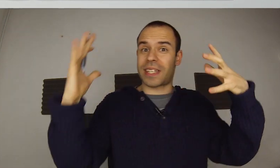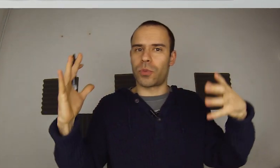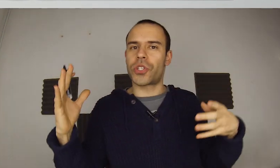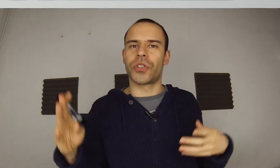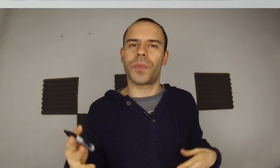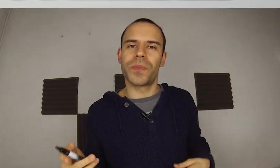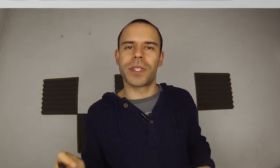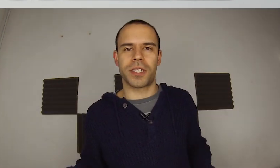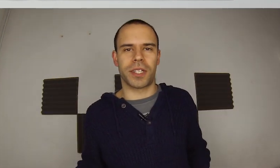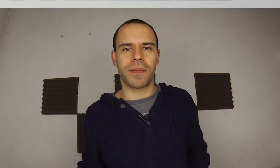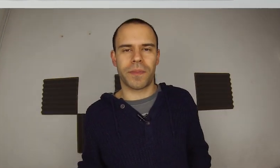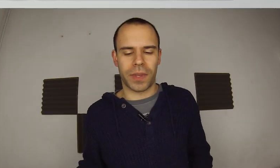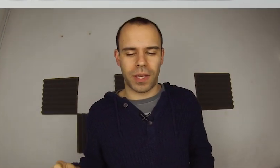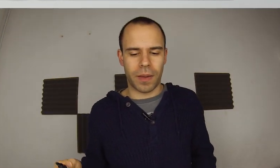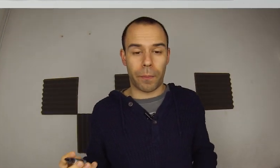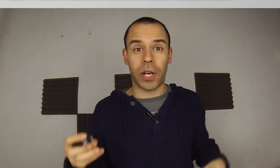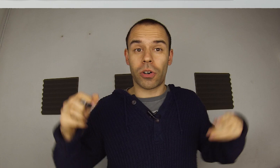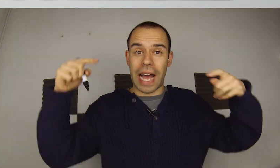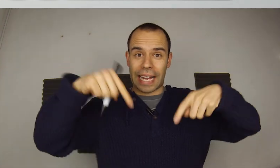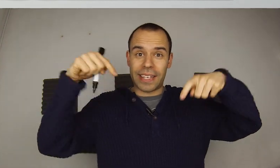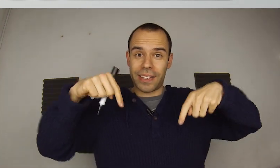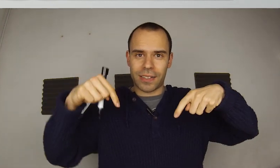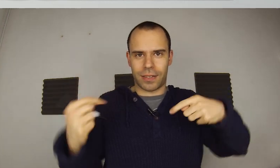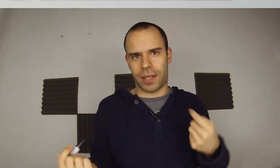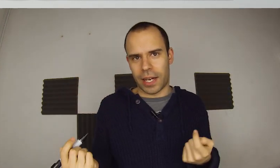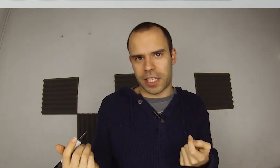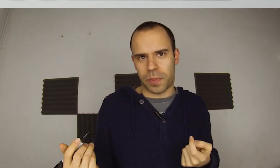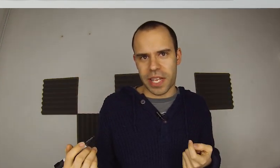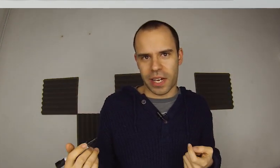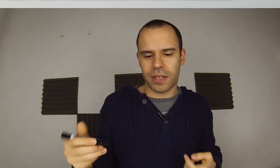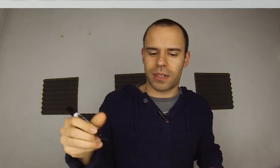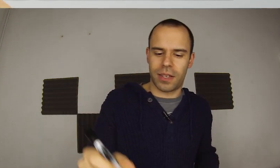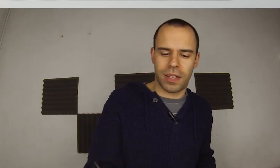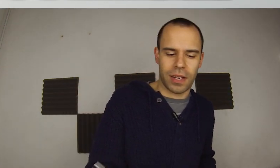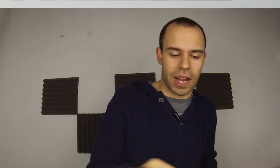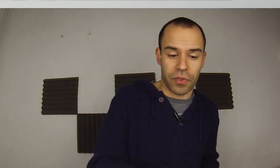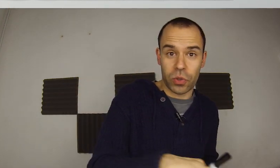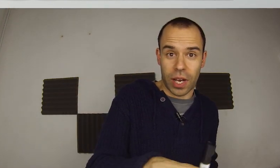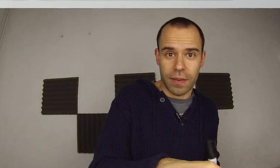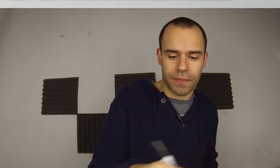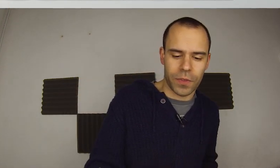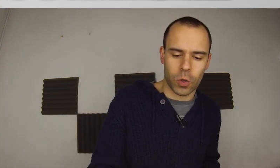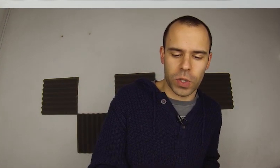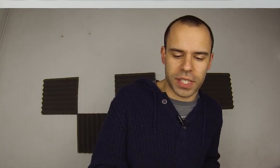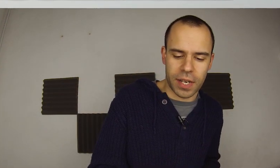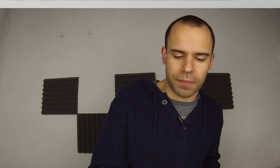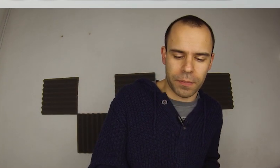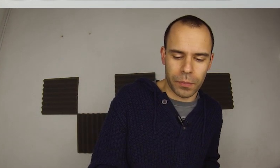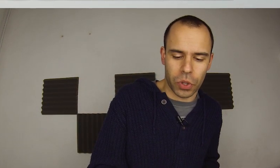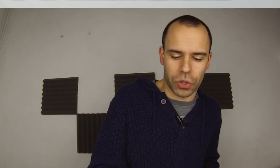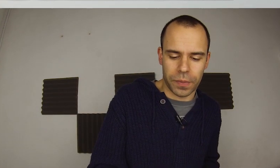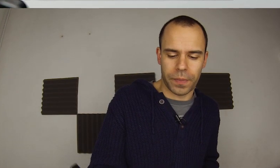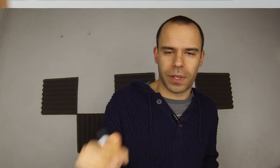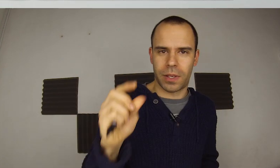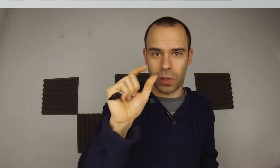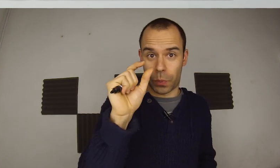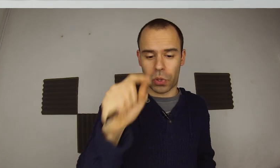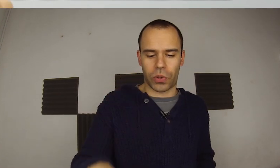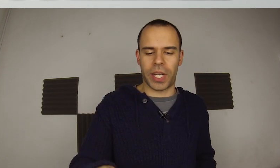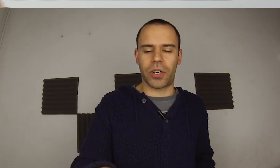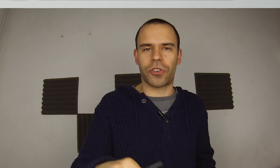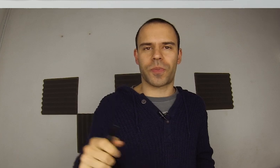cuesta mucho sí sí pero aquí en españa la fruta cuesta poco